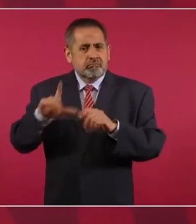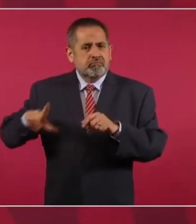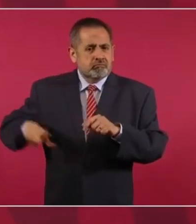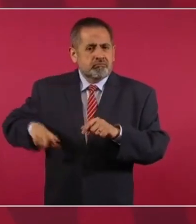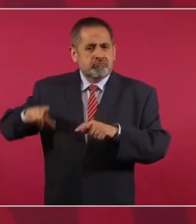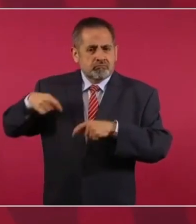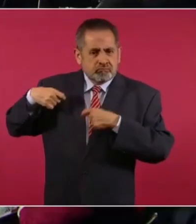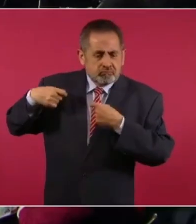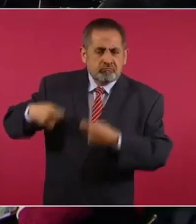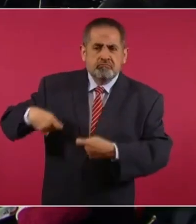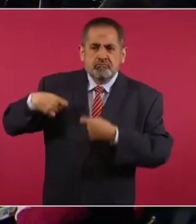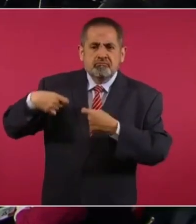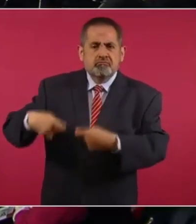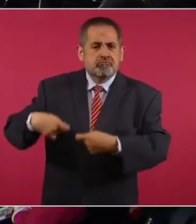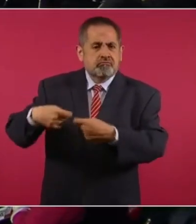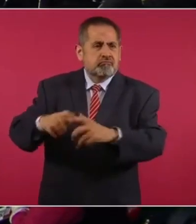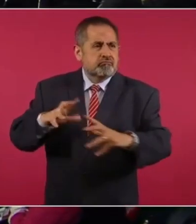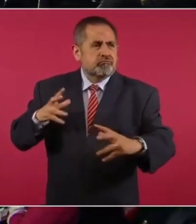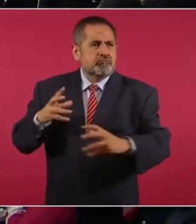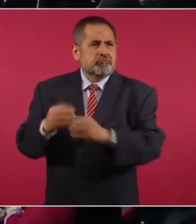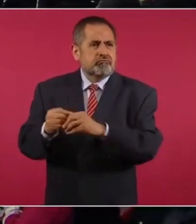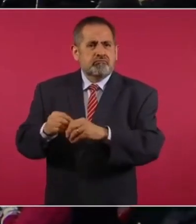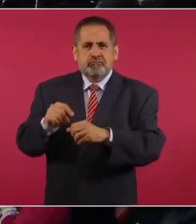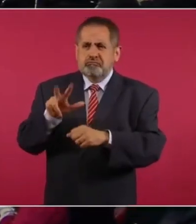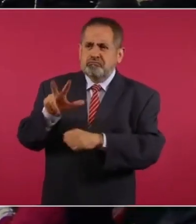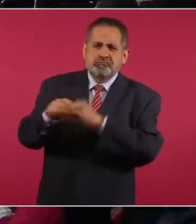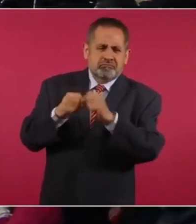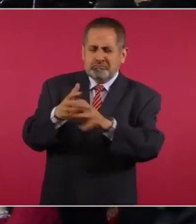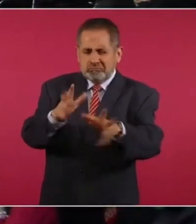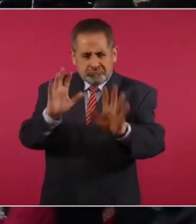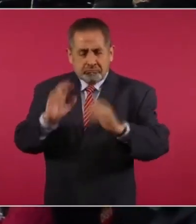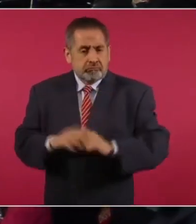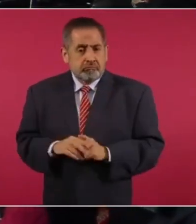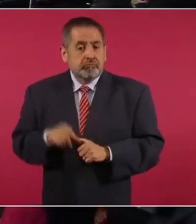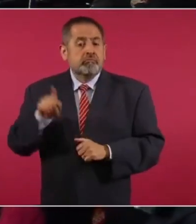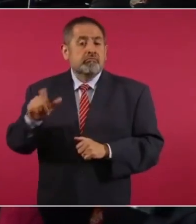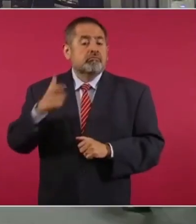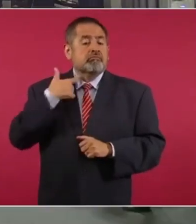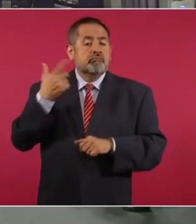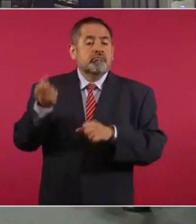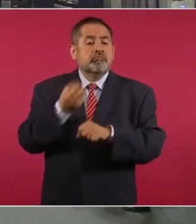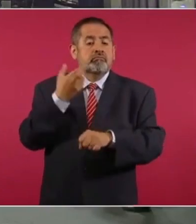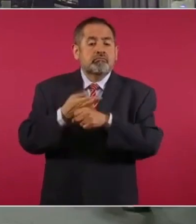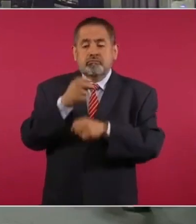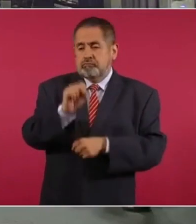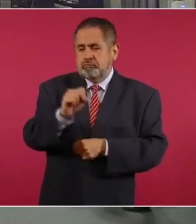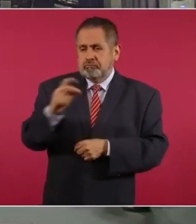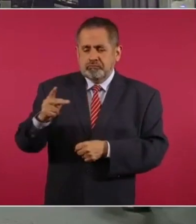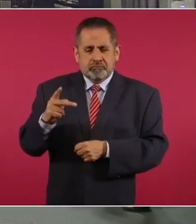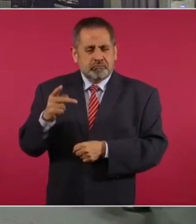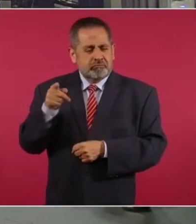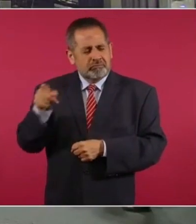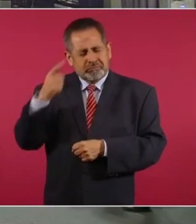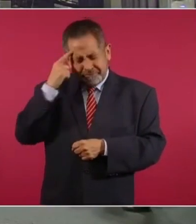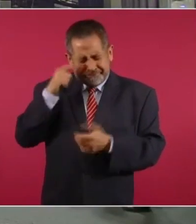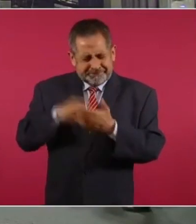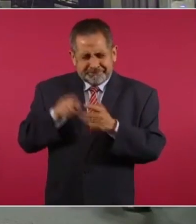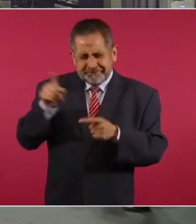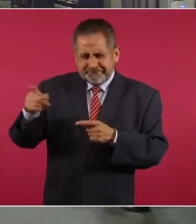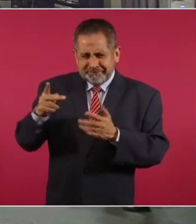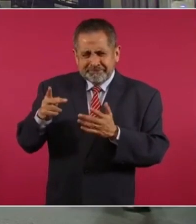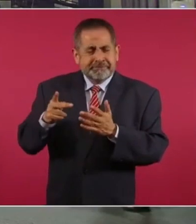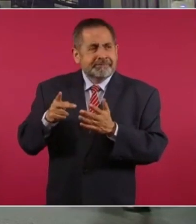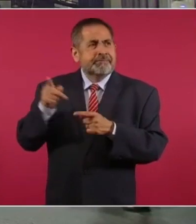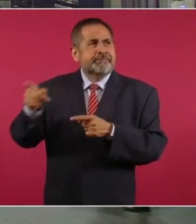gobiernos. Estuvo secretario de Seguridad Pública creo que en 2